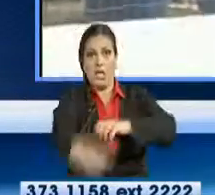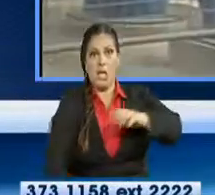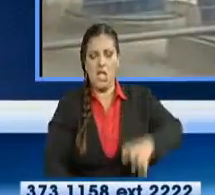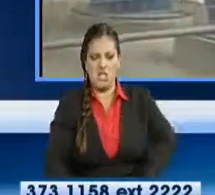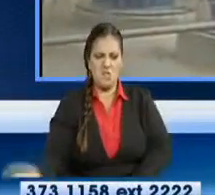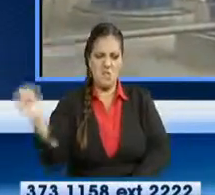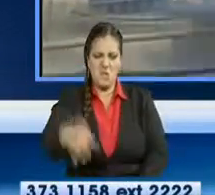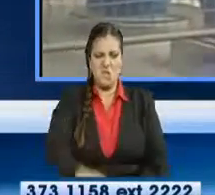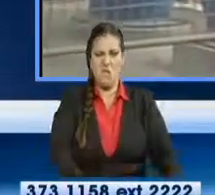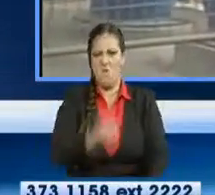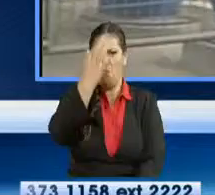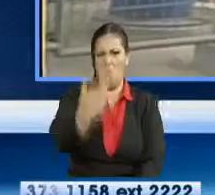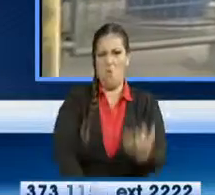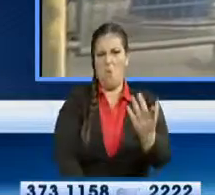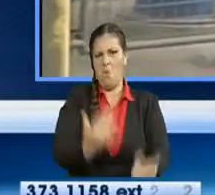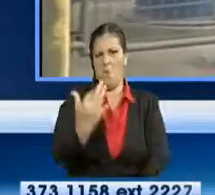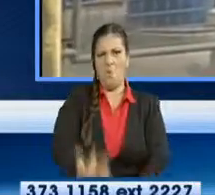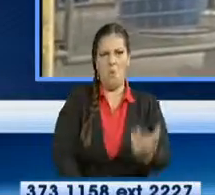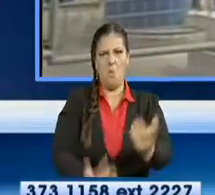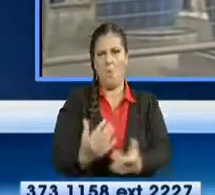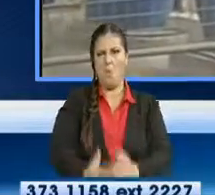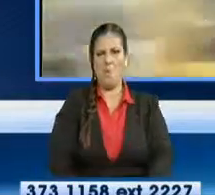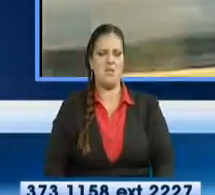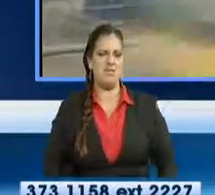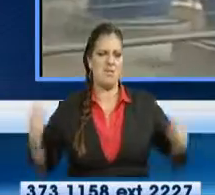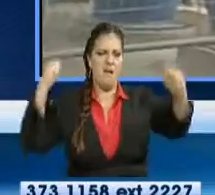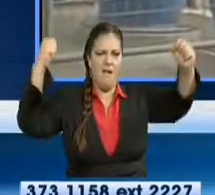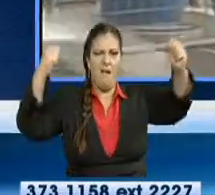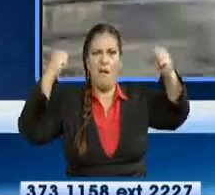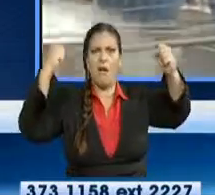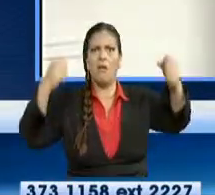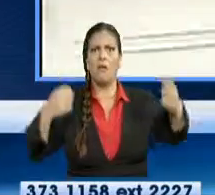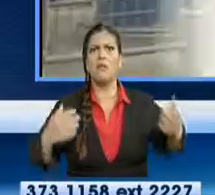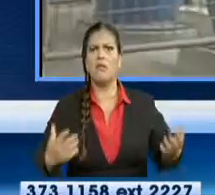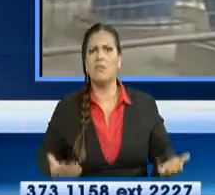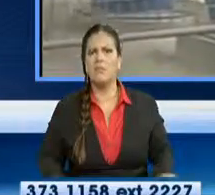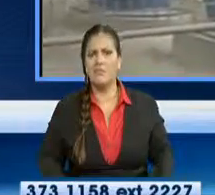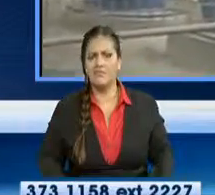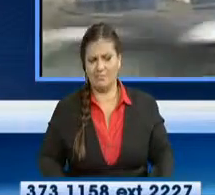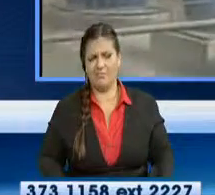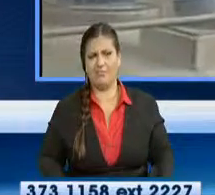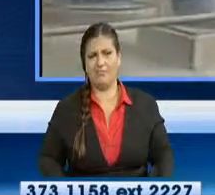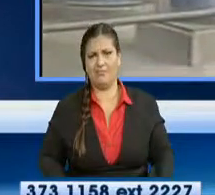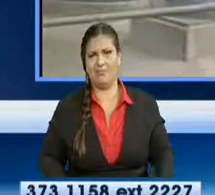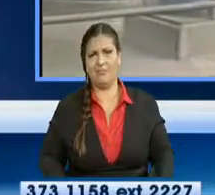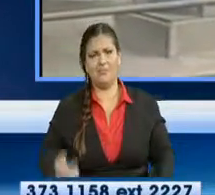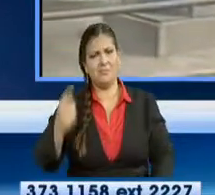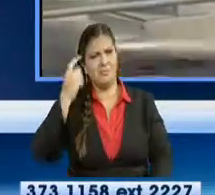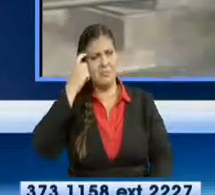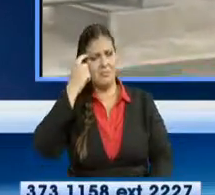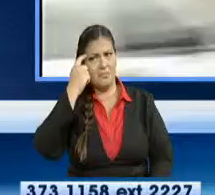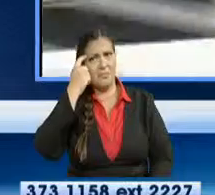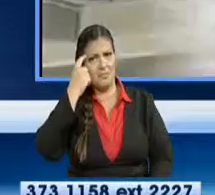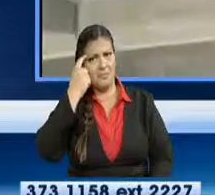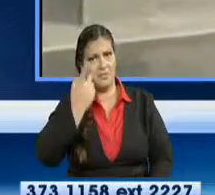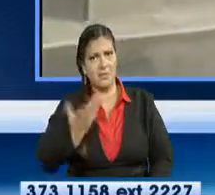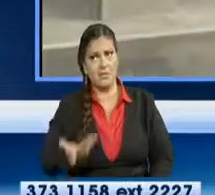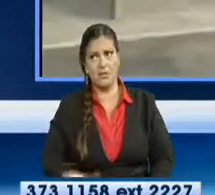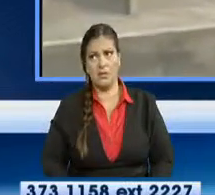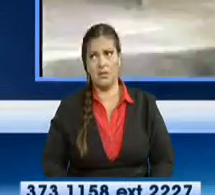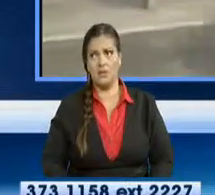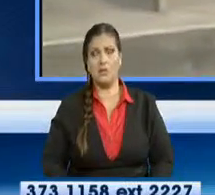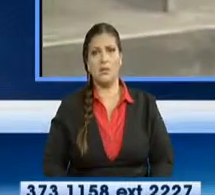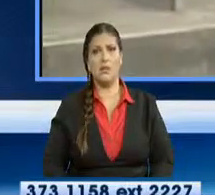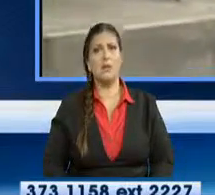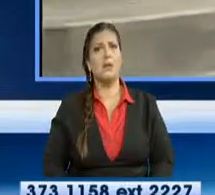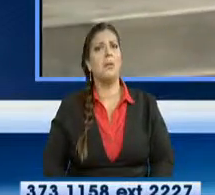que si él es el que tiene que construir el paso elevado, lo construyen. Y yo quisiera saber si la comunidad de ese sector está decidida a salir a